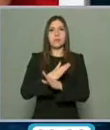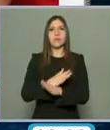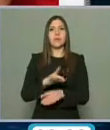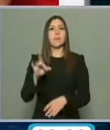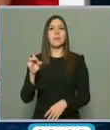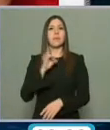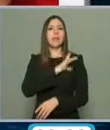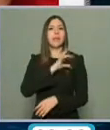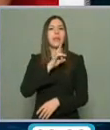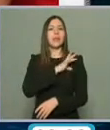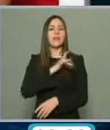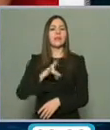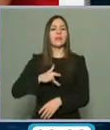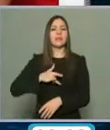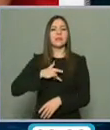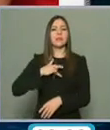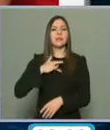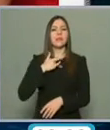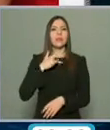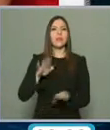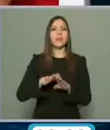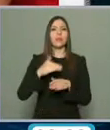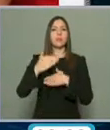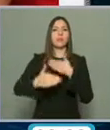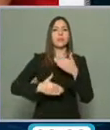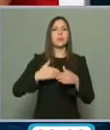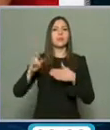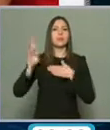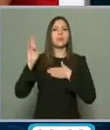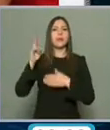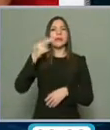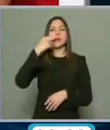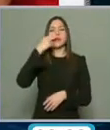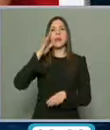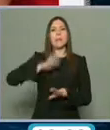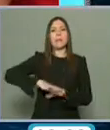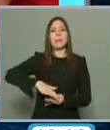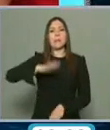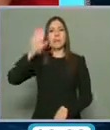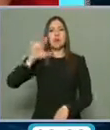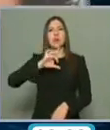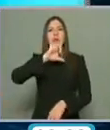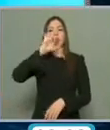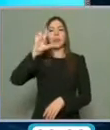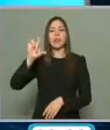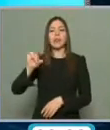que provocaban ese avance del nazismo. Finalmente, se